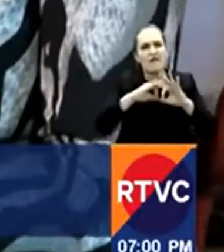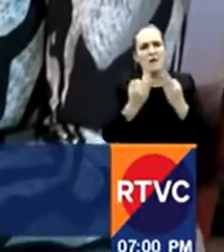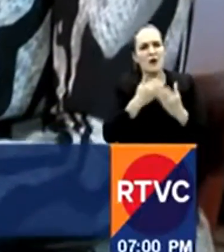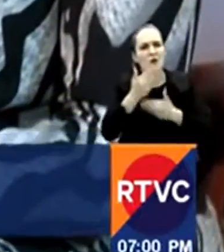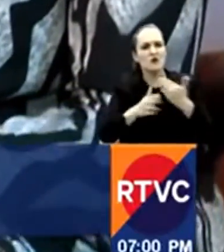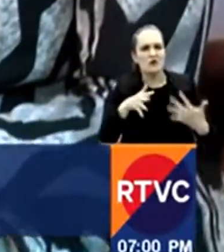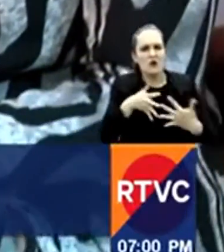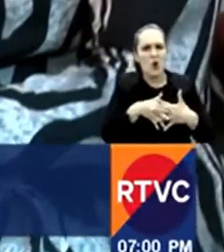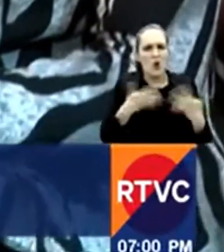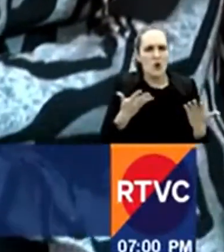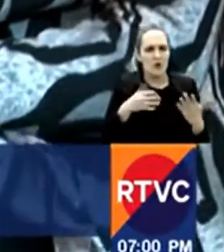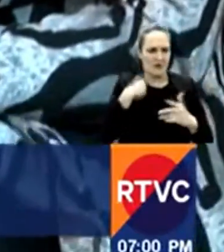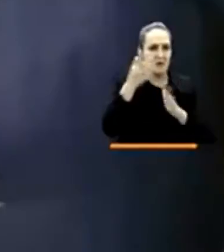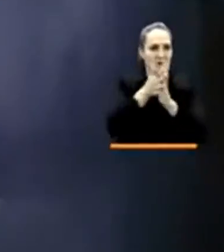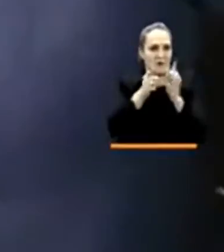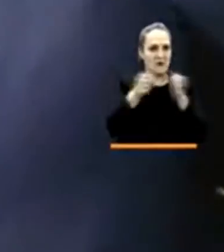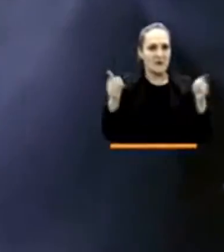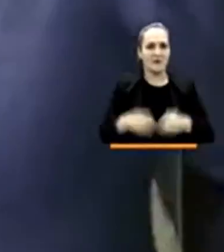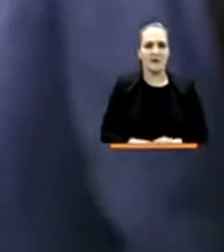más.